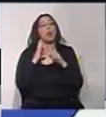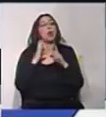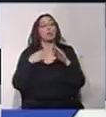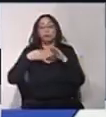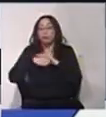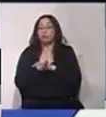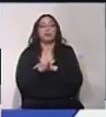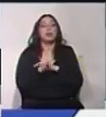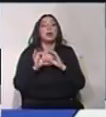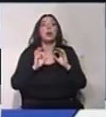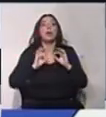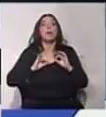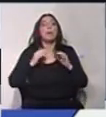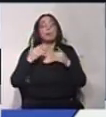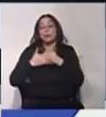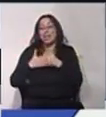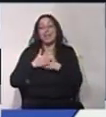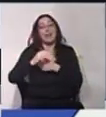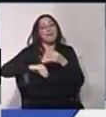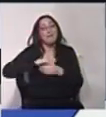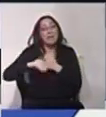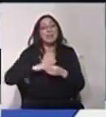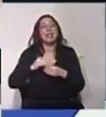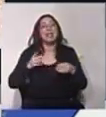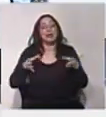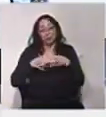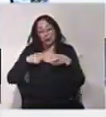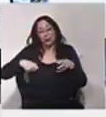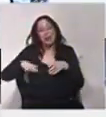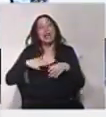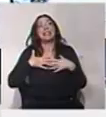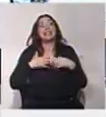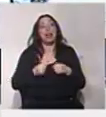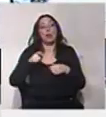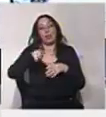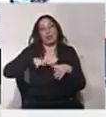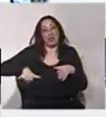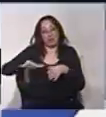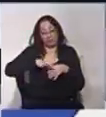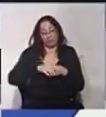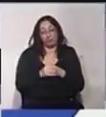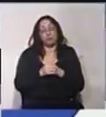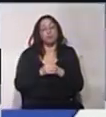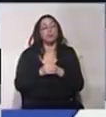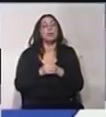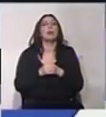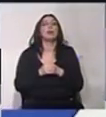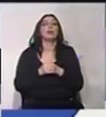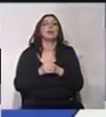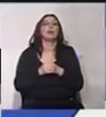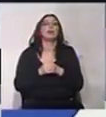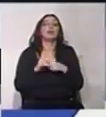puede estar muy cerca de la familia, la comunidad y la salud de esa población, ¿no? Entonces, uno, lo que